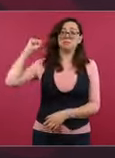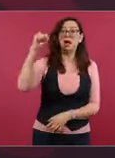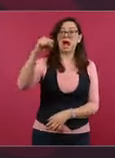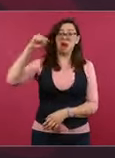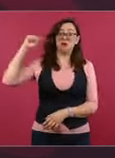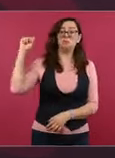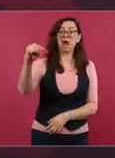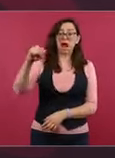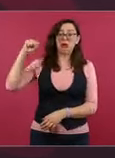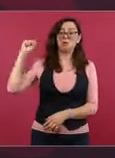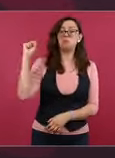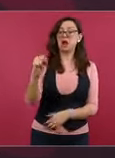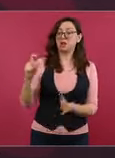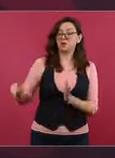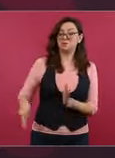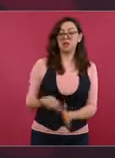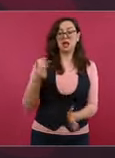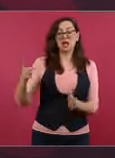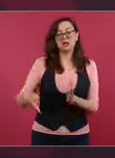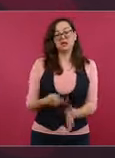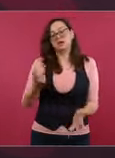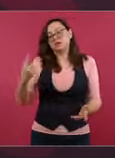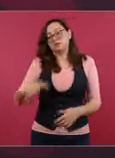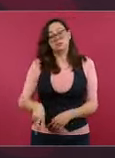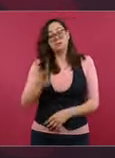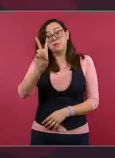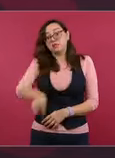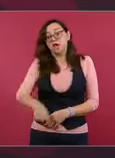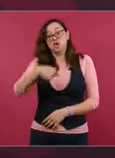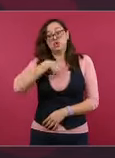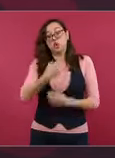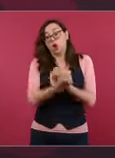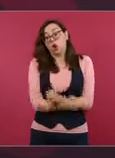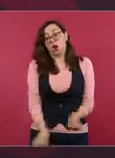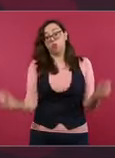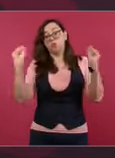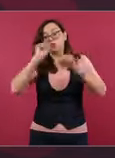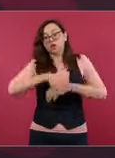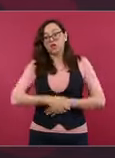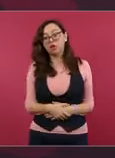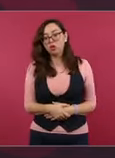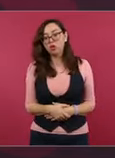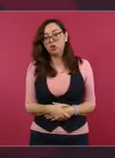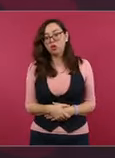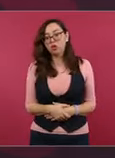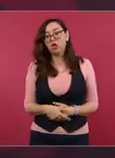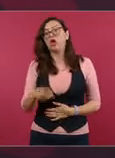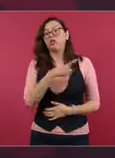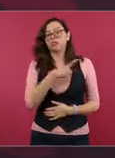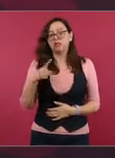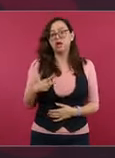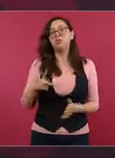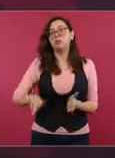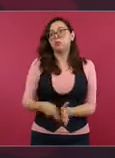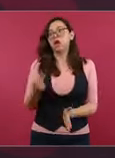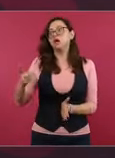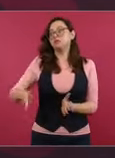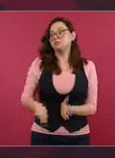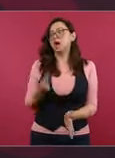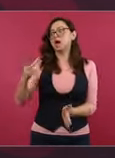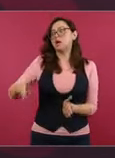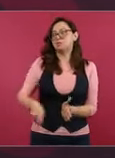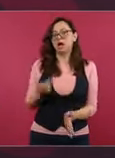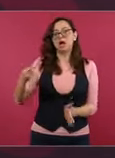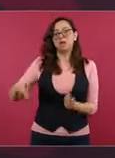Ya está, aburro. Además, como no hablo de corrido, y tengo que estar repite y repite y parezco